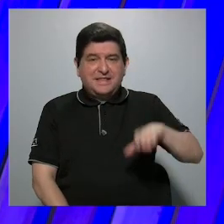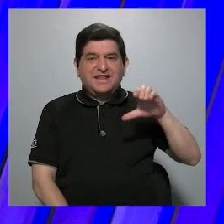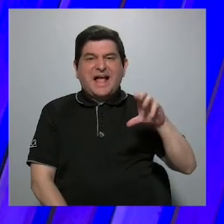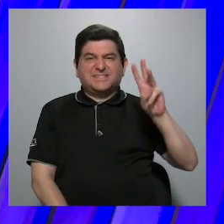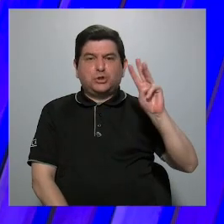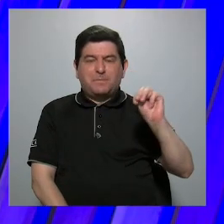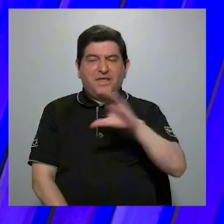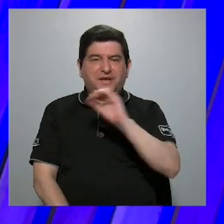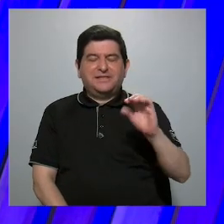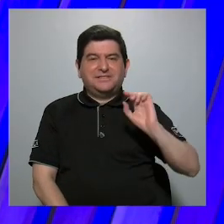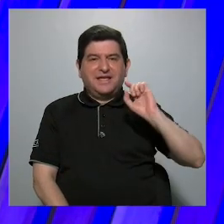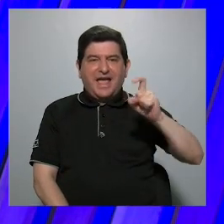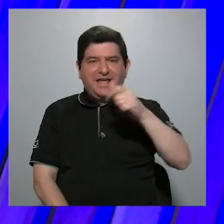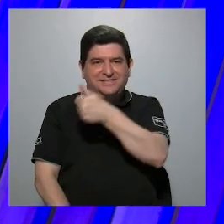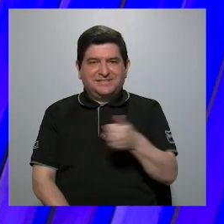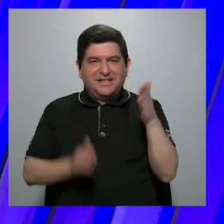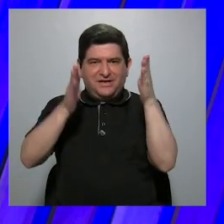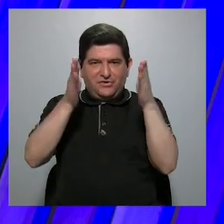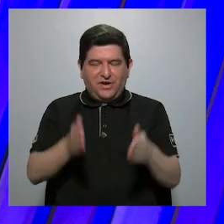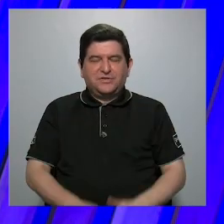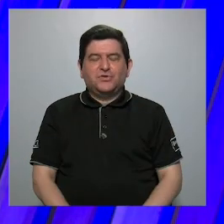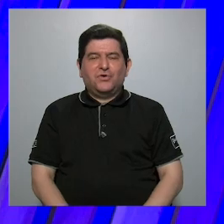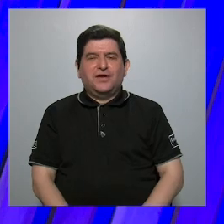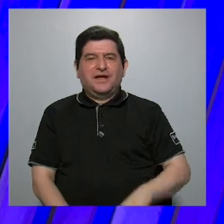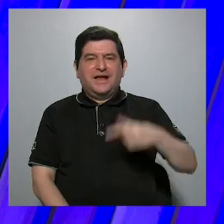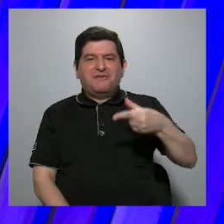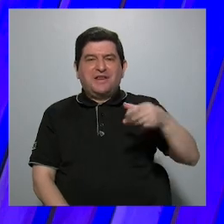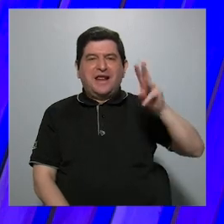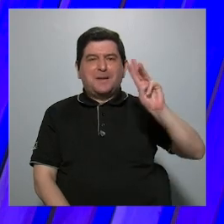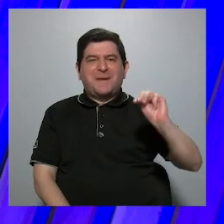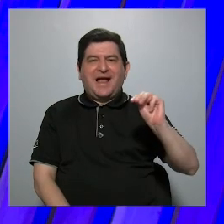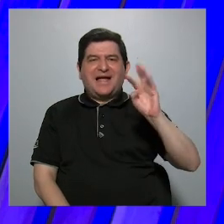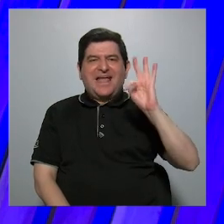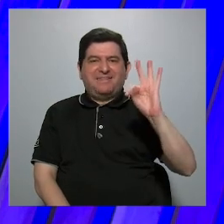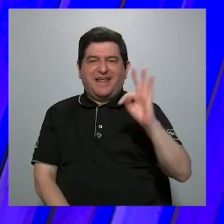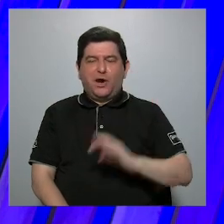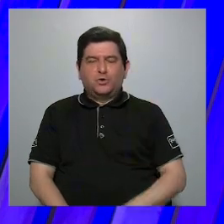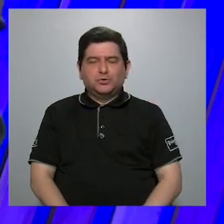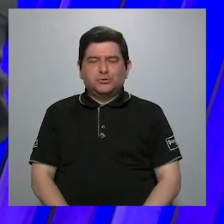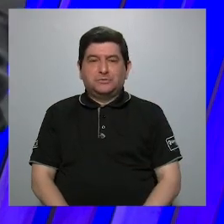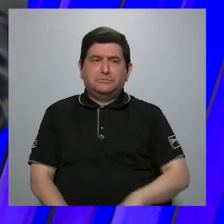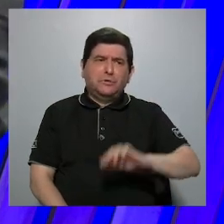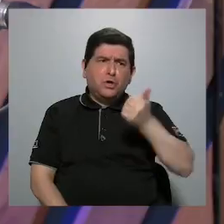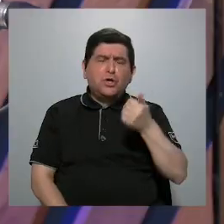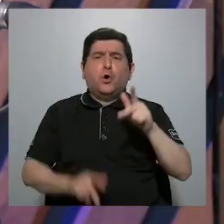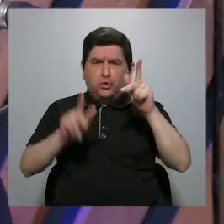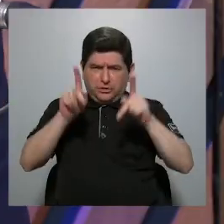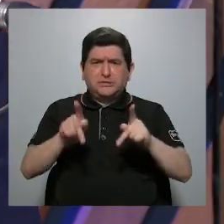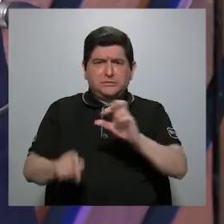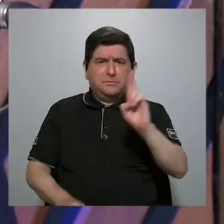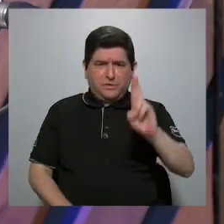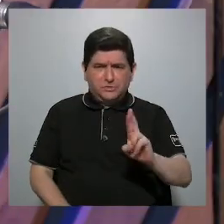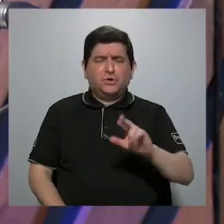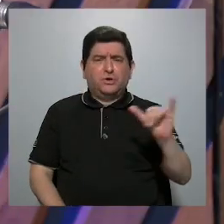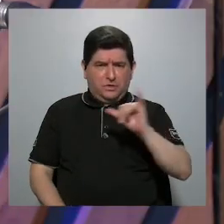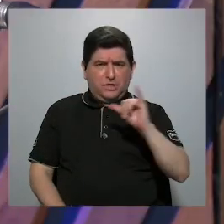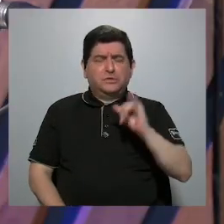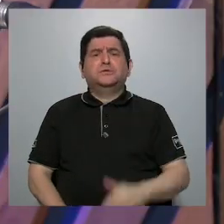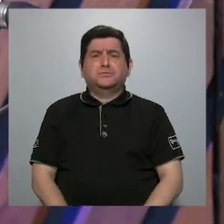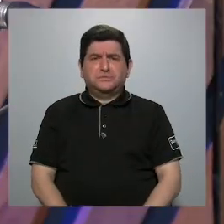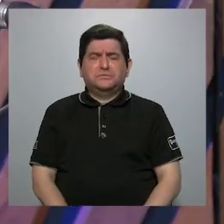expresidente Castro Madrid y el exrector Macaya Trejos. Por favor. Y hay muchos otros costarricenses